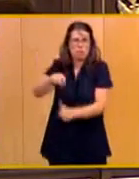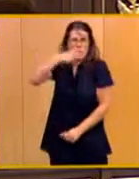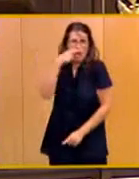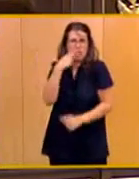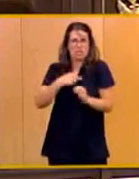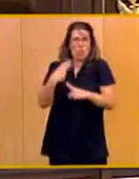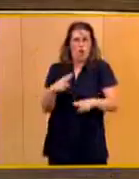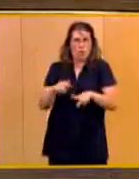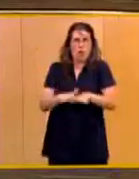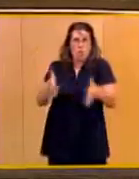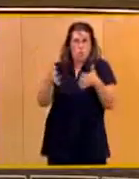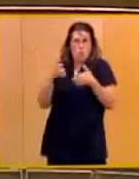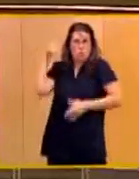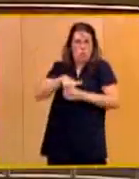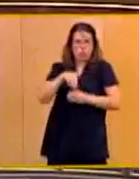contra Cataluña.